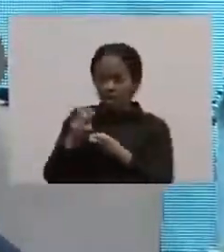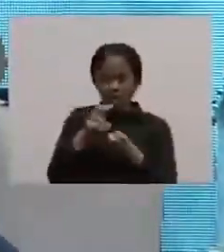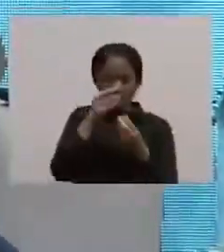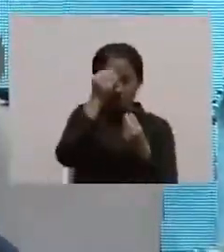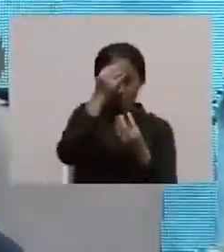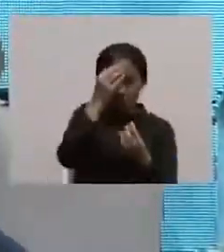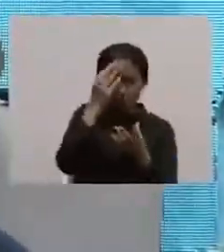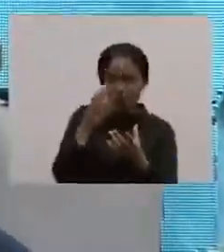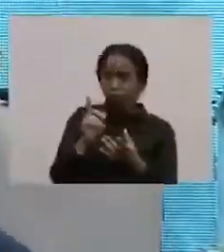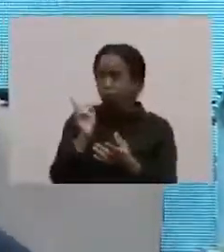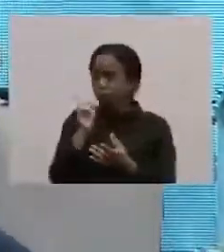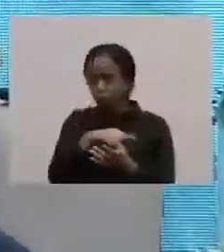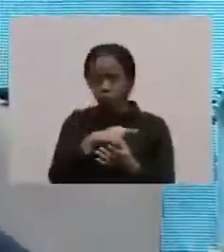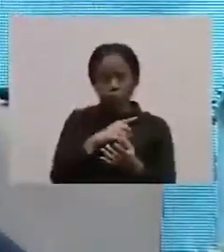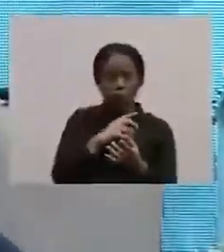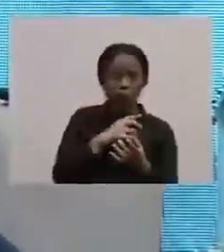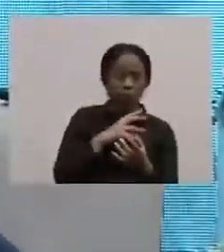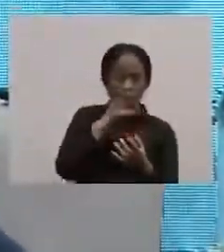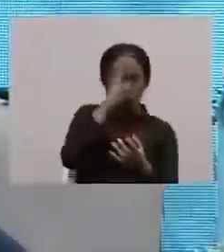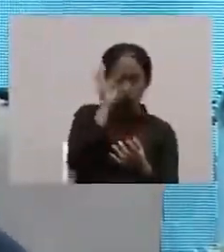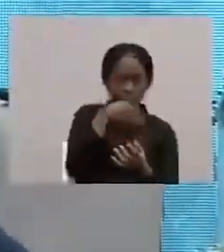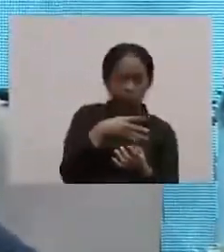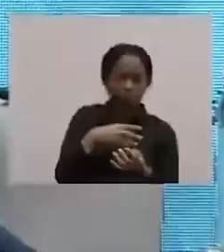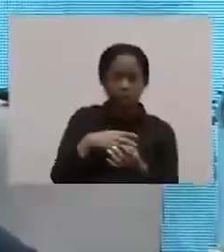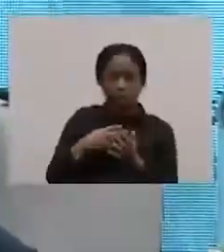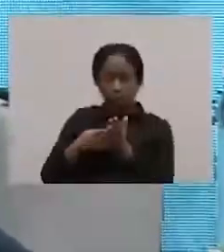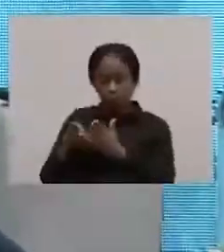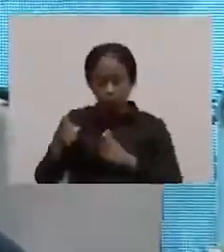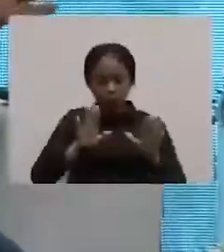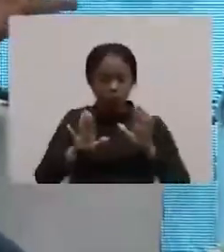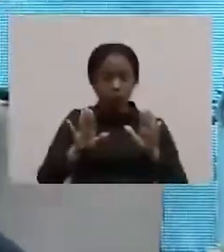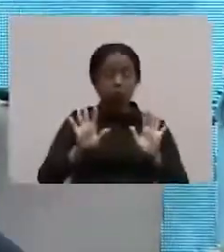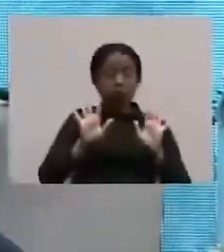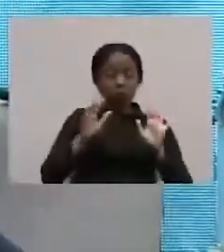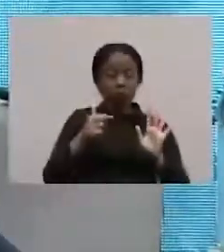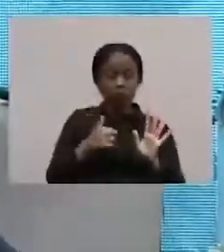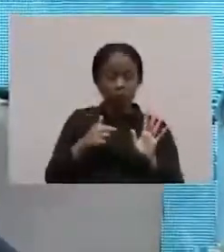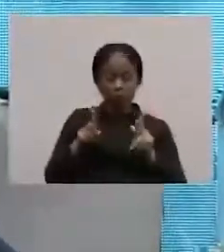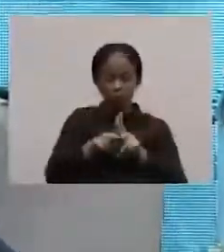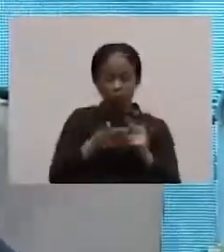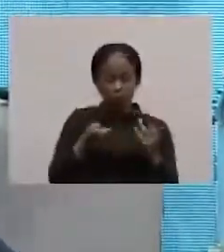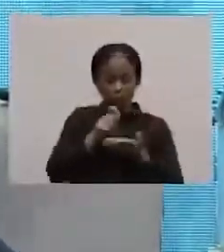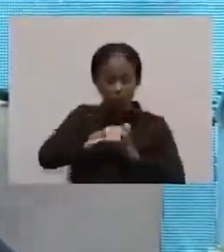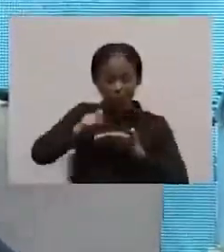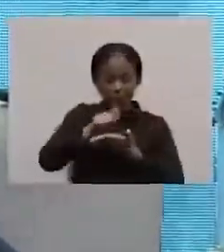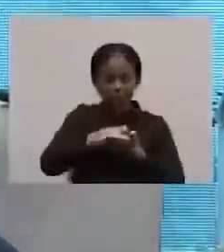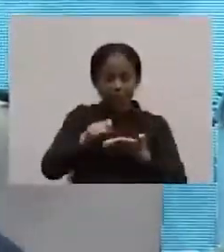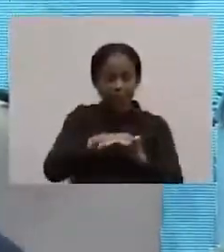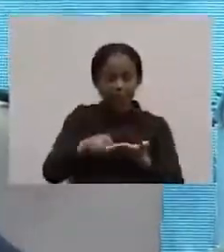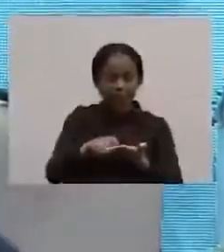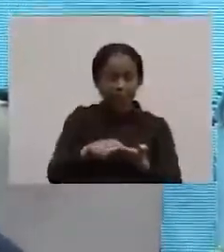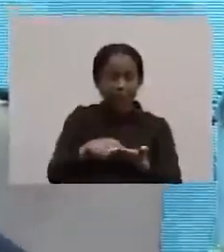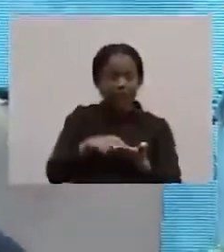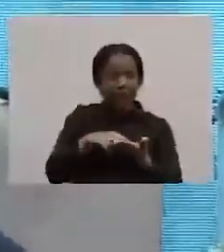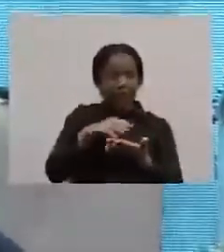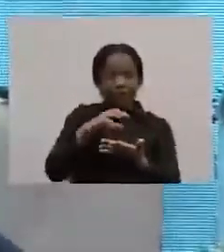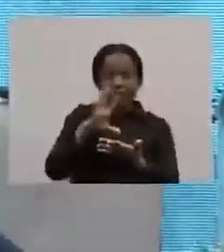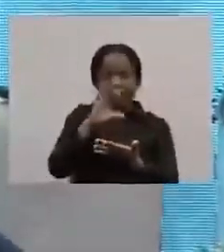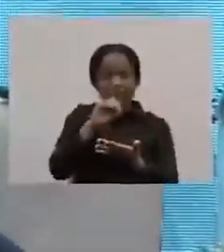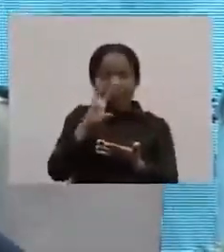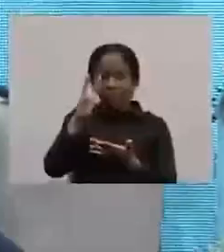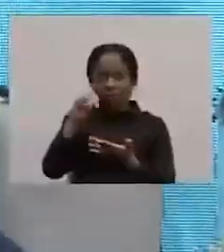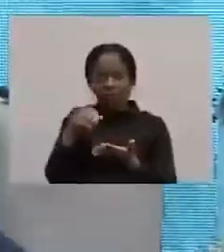falsas y las veraces, cuando yo escribía en un periódico de papel solamente me leían los 50, 60 mil personas a las